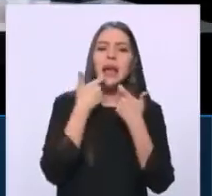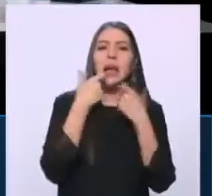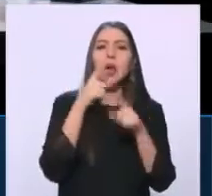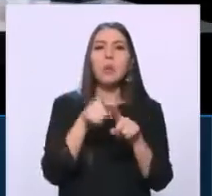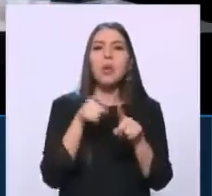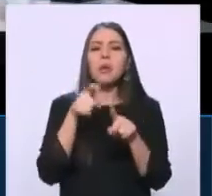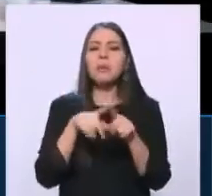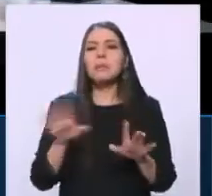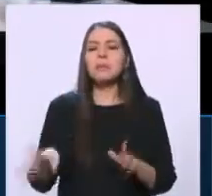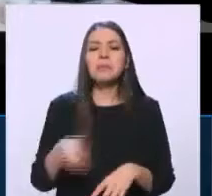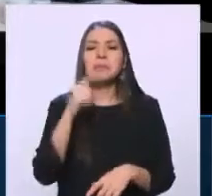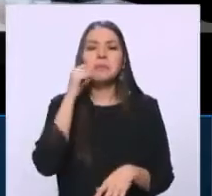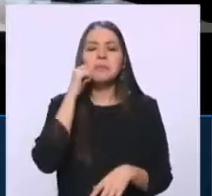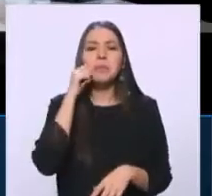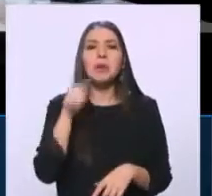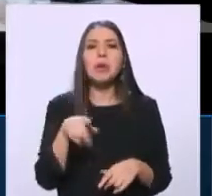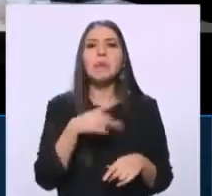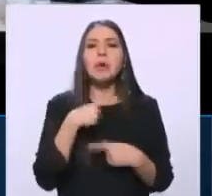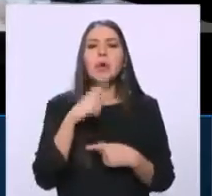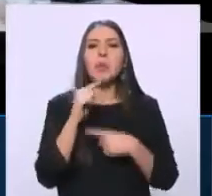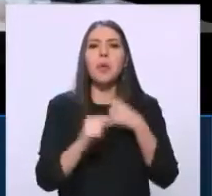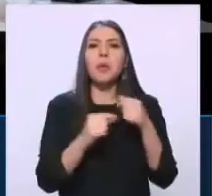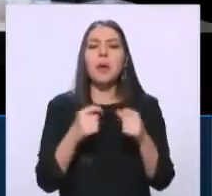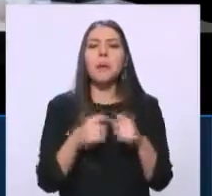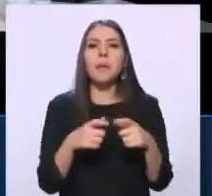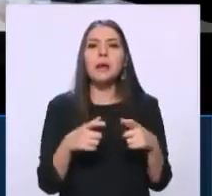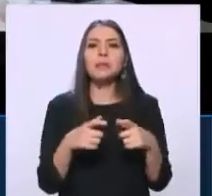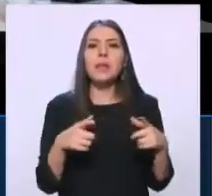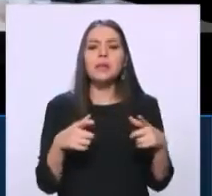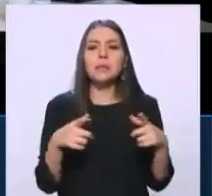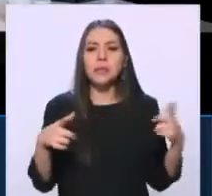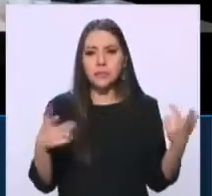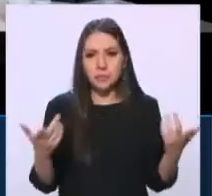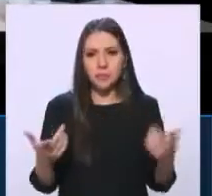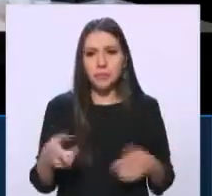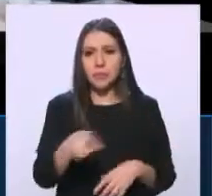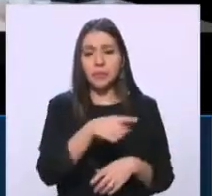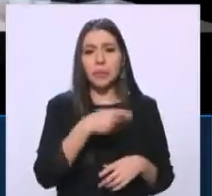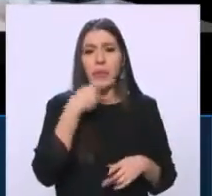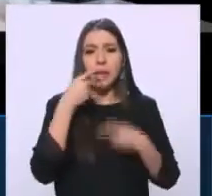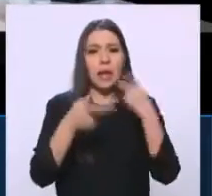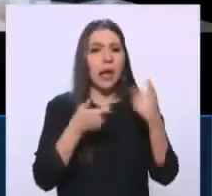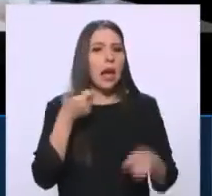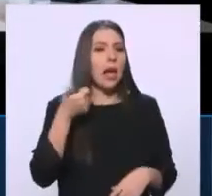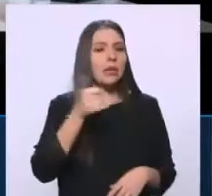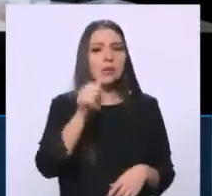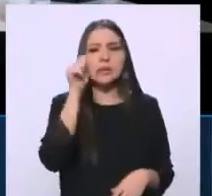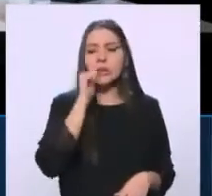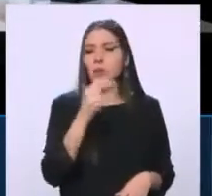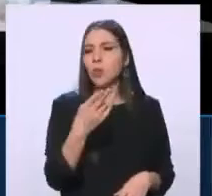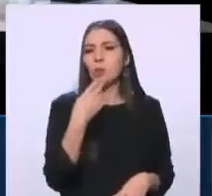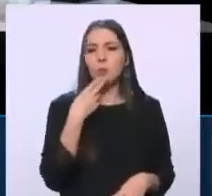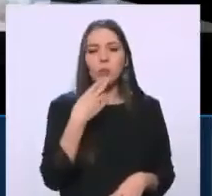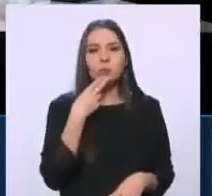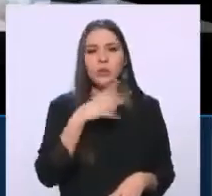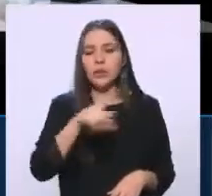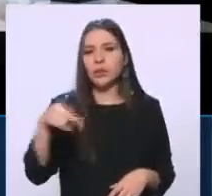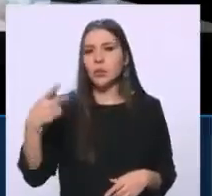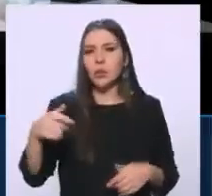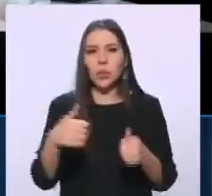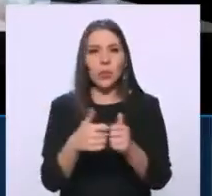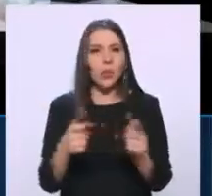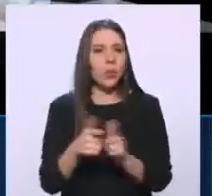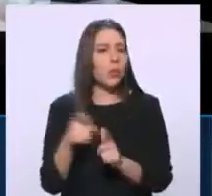presentarse como los ofendidos es un recurso tradicional de la ultraderecha y ya lo que está haciendo de manera muy,